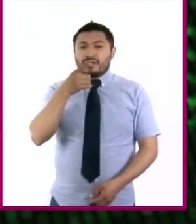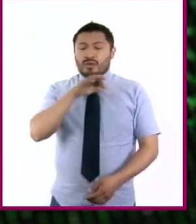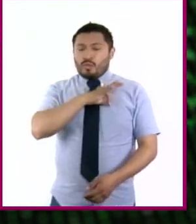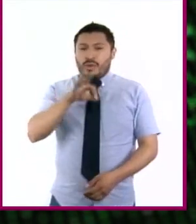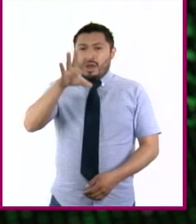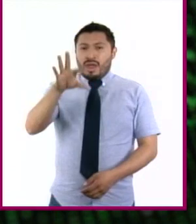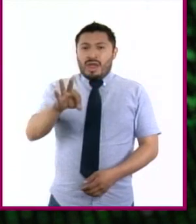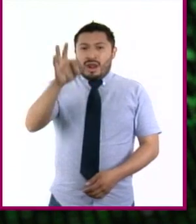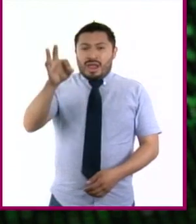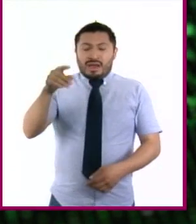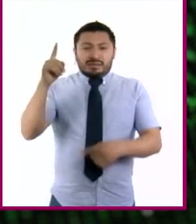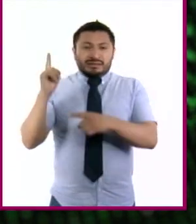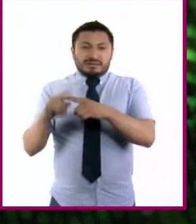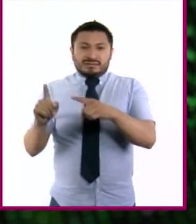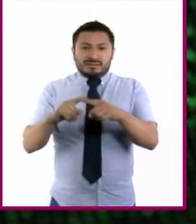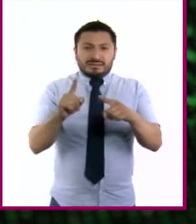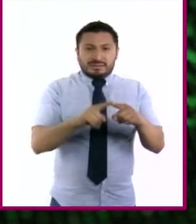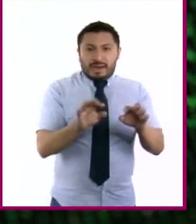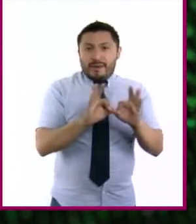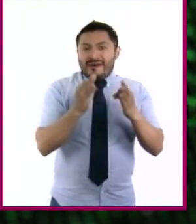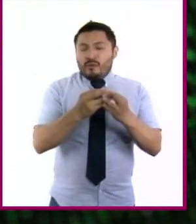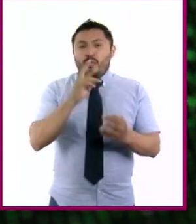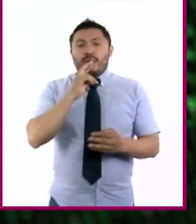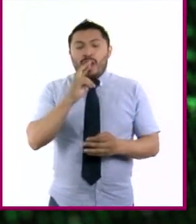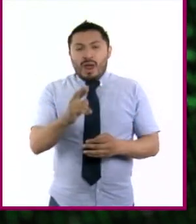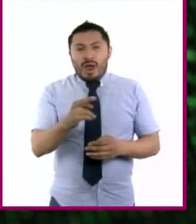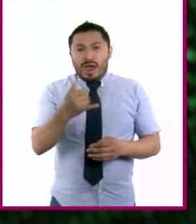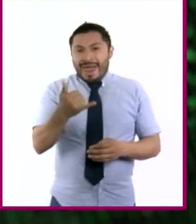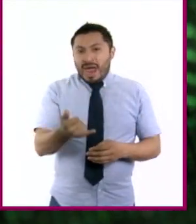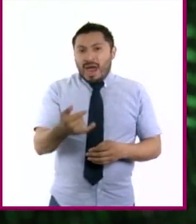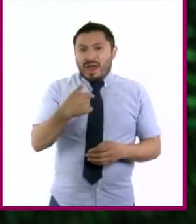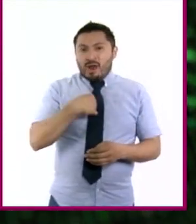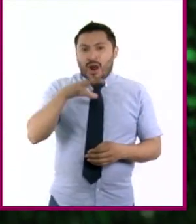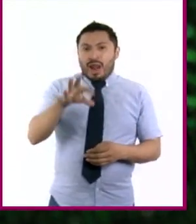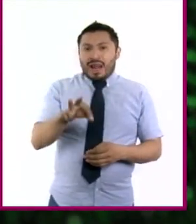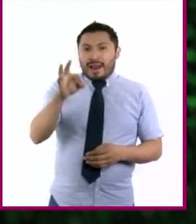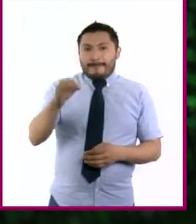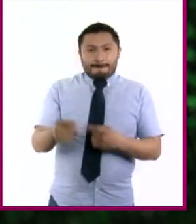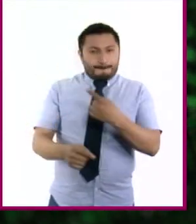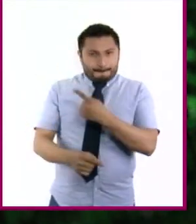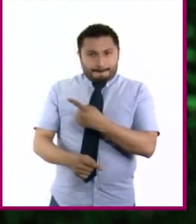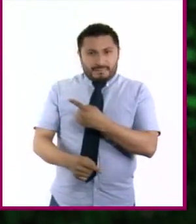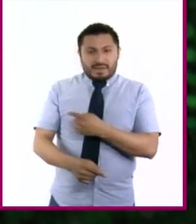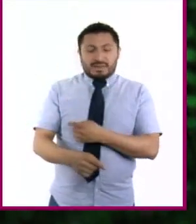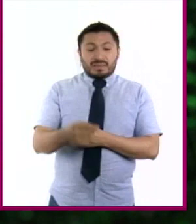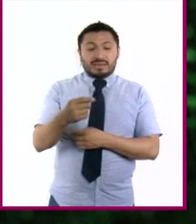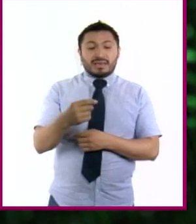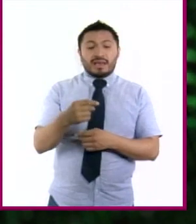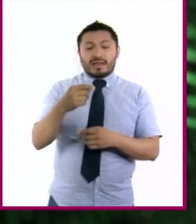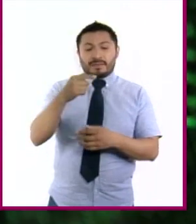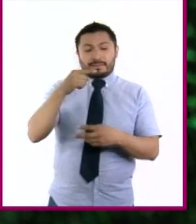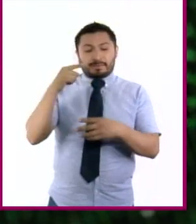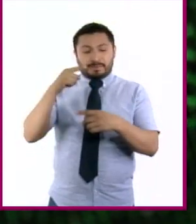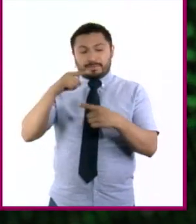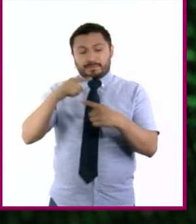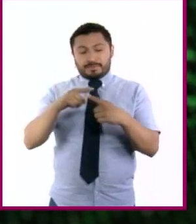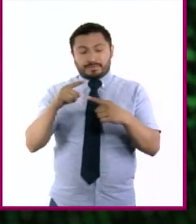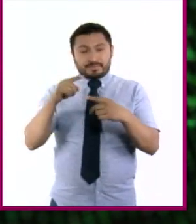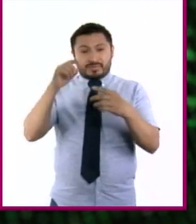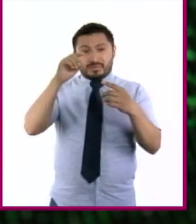varias opciones. Y escojo esta opción, varias opciones.